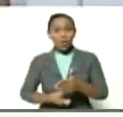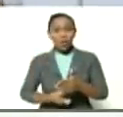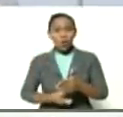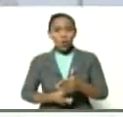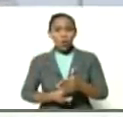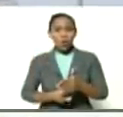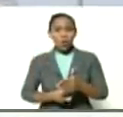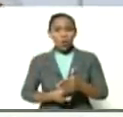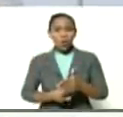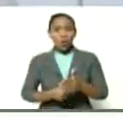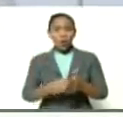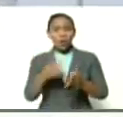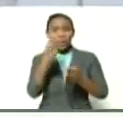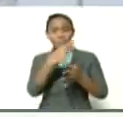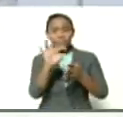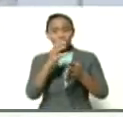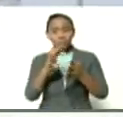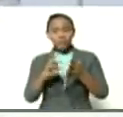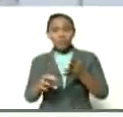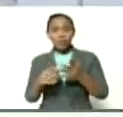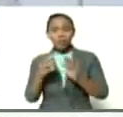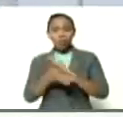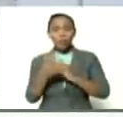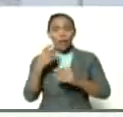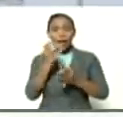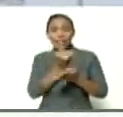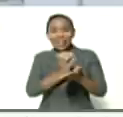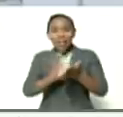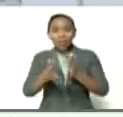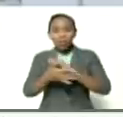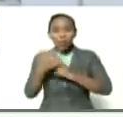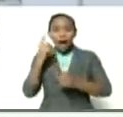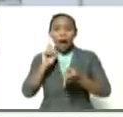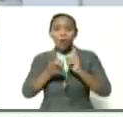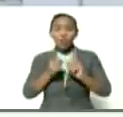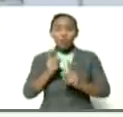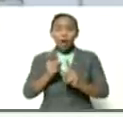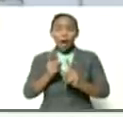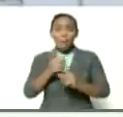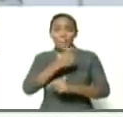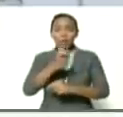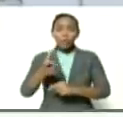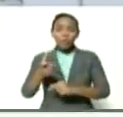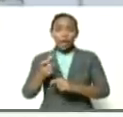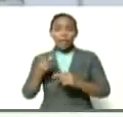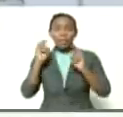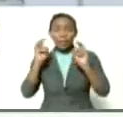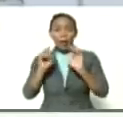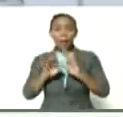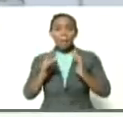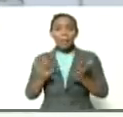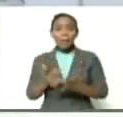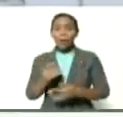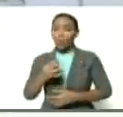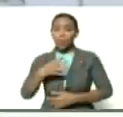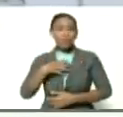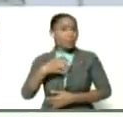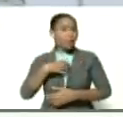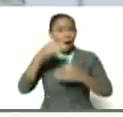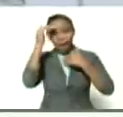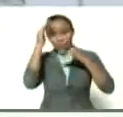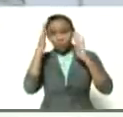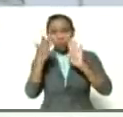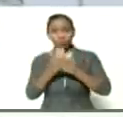la reclasificación crediticia, porque sabemos que hay personas, producto de la pandemia, que no van a poder atender